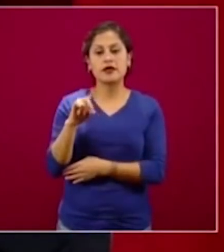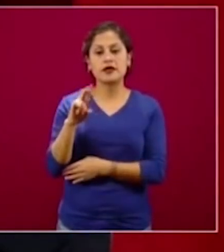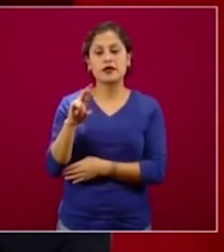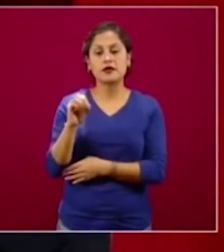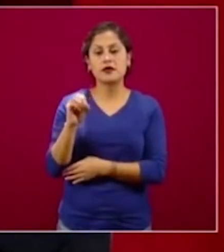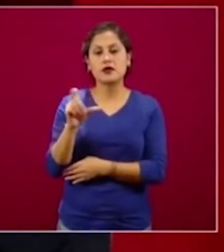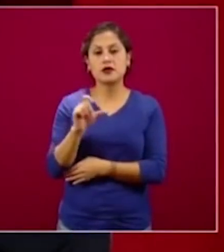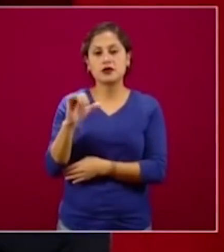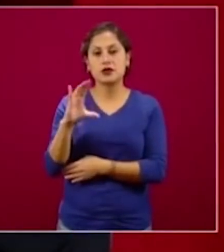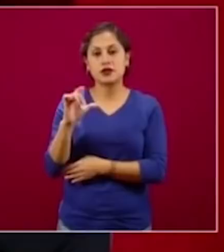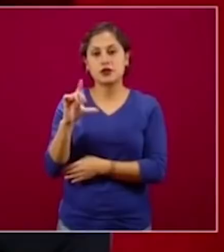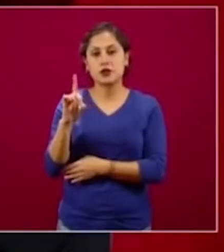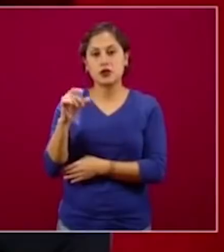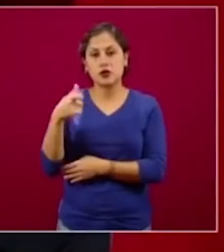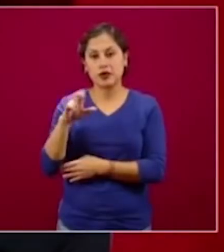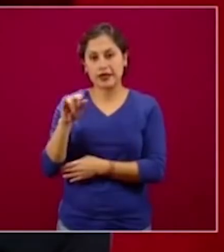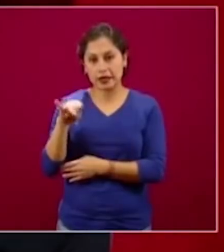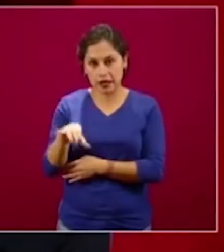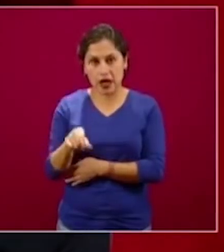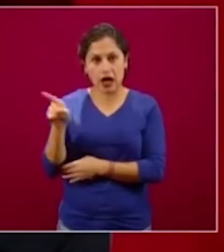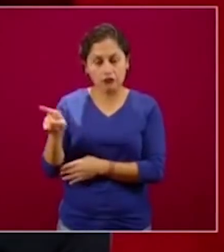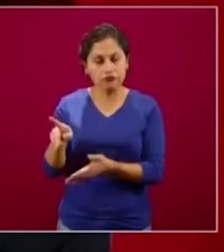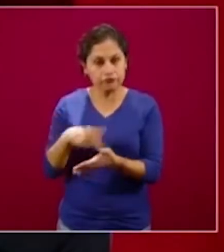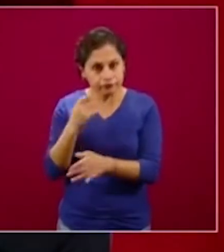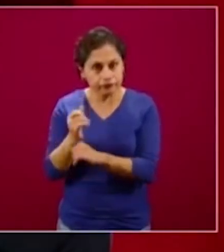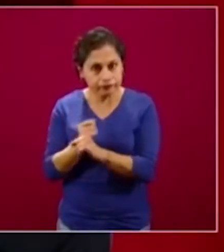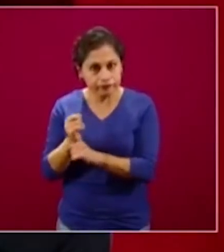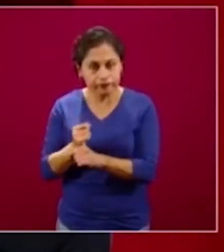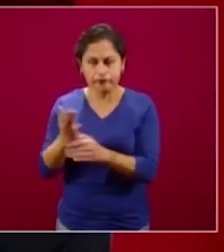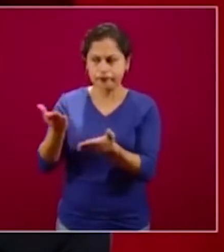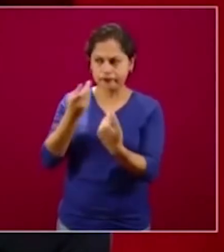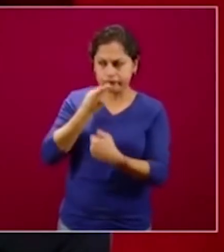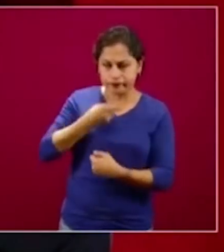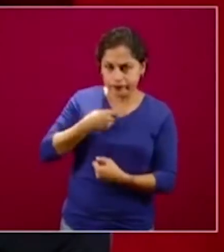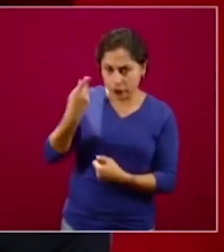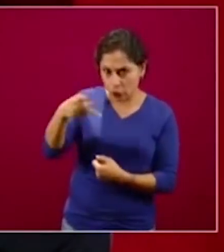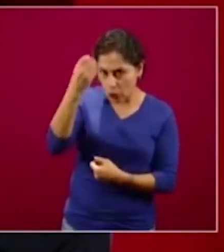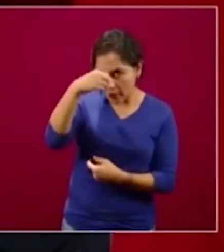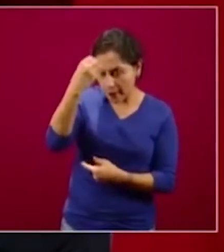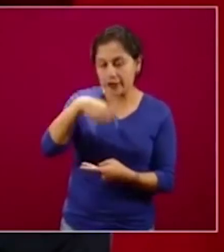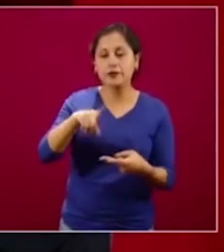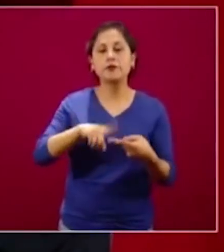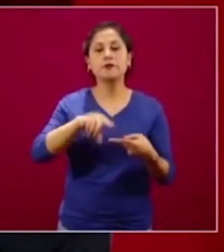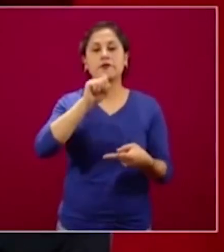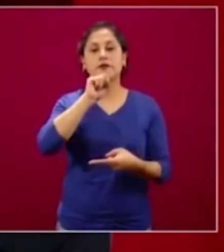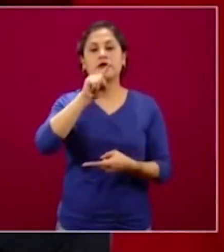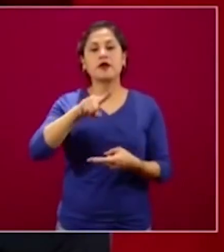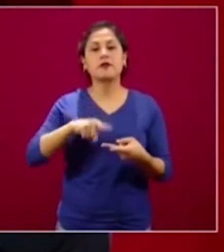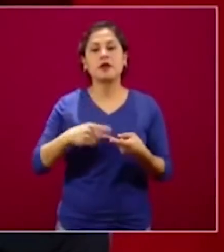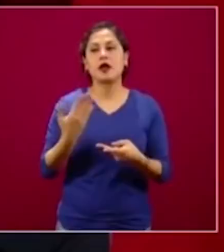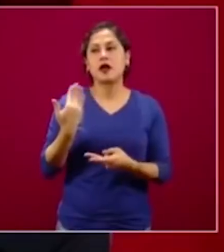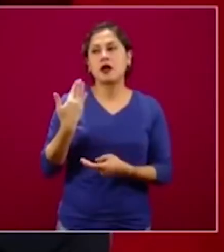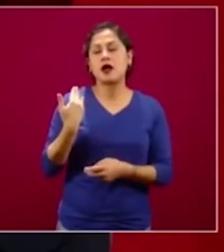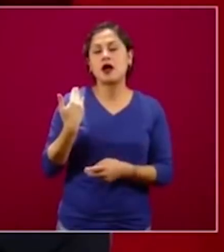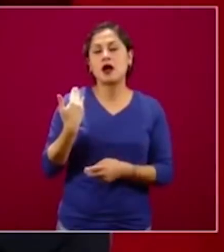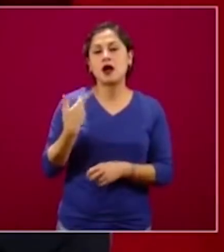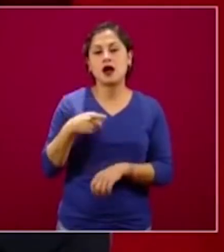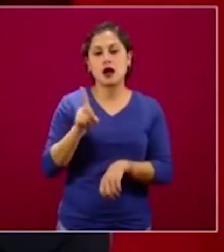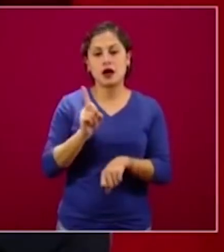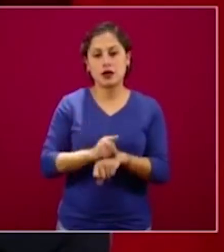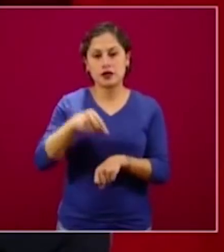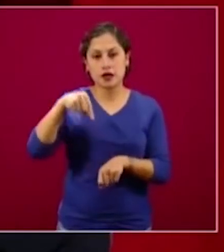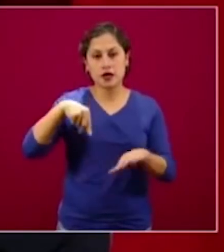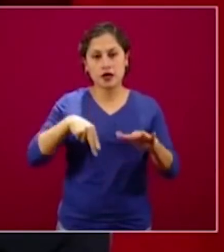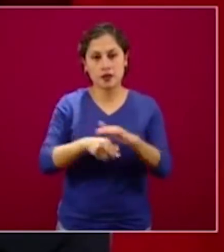hidroxicloroquina? Por favor, y también pues una situación que pasó hace días en el sistema de transporte